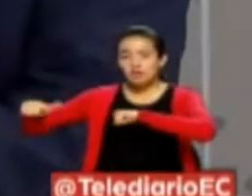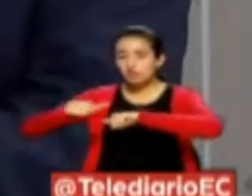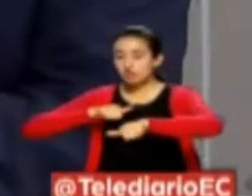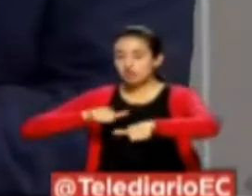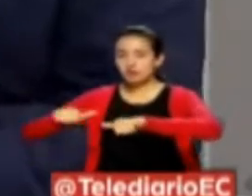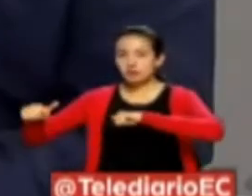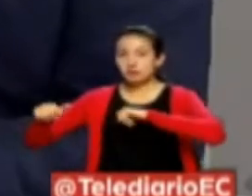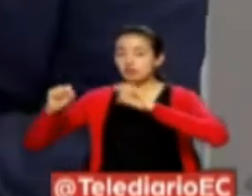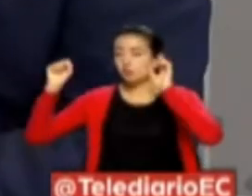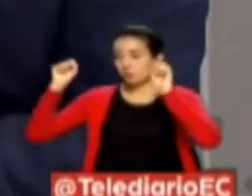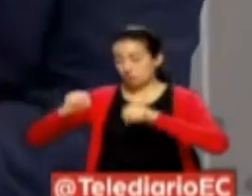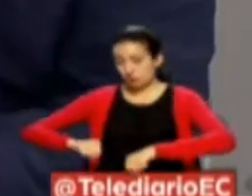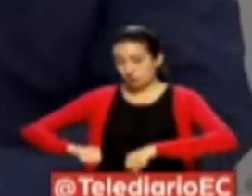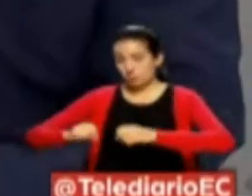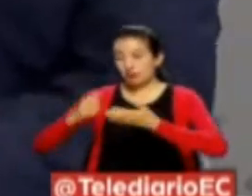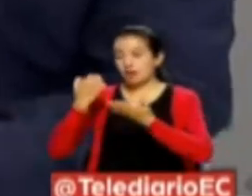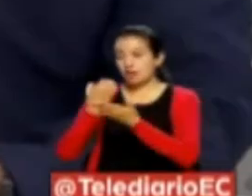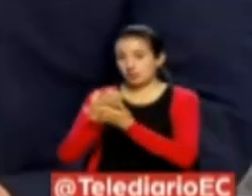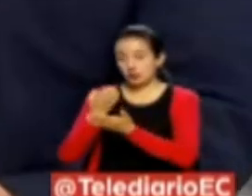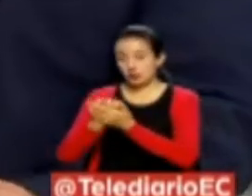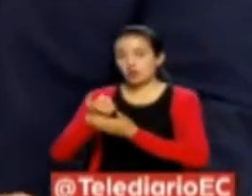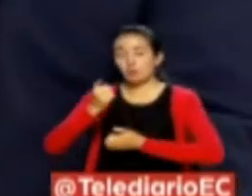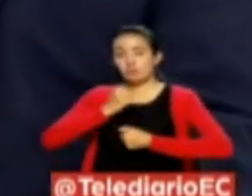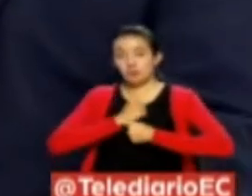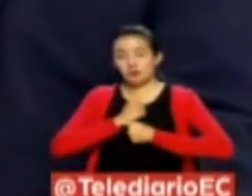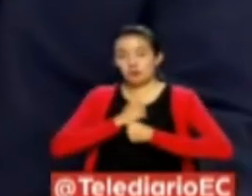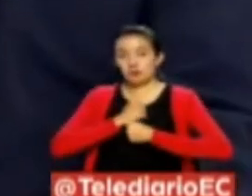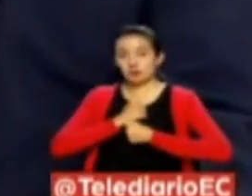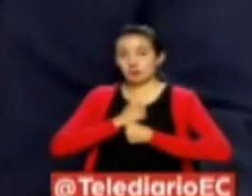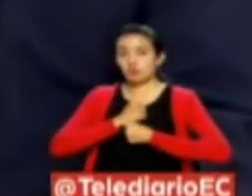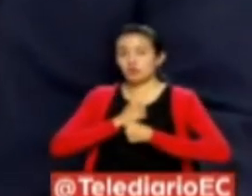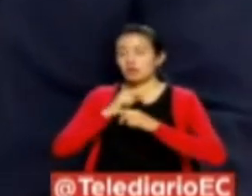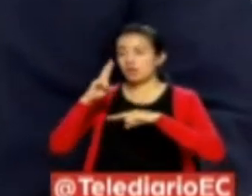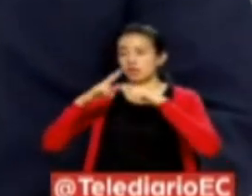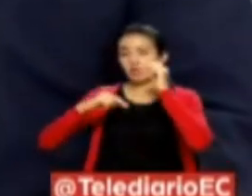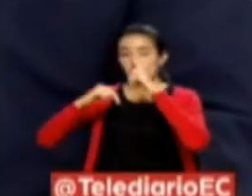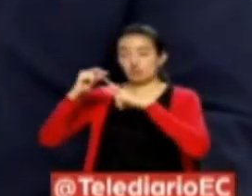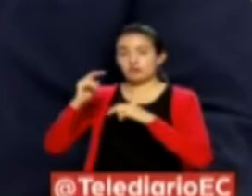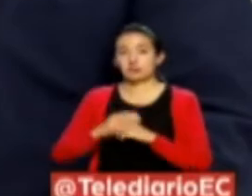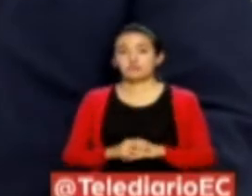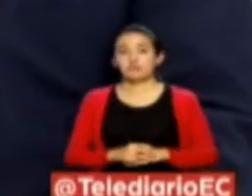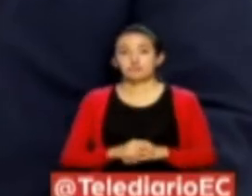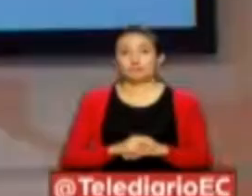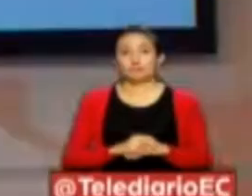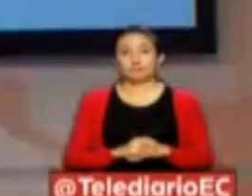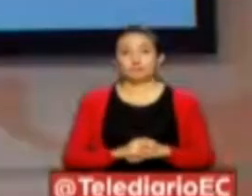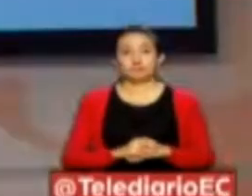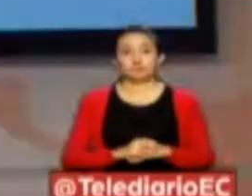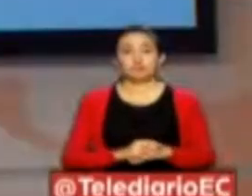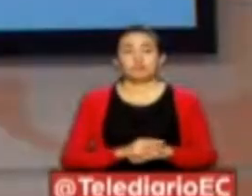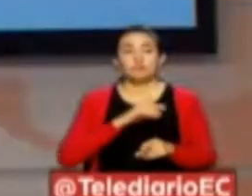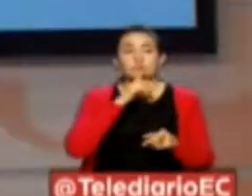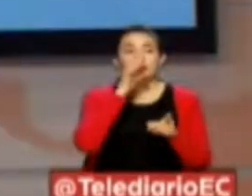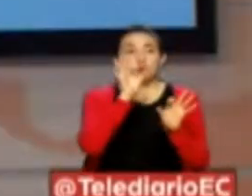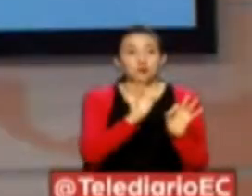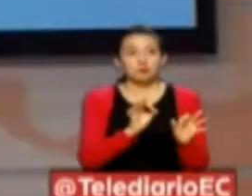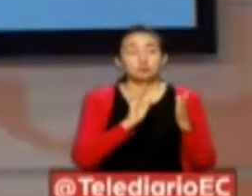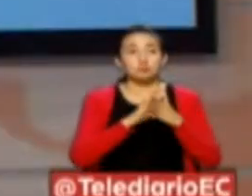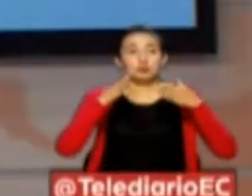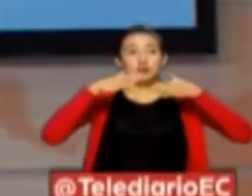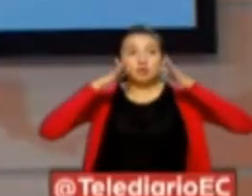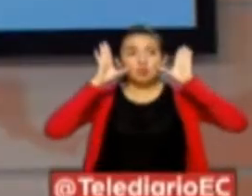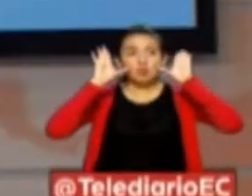autosustentable autofinanciable alrededor de estas infraestructuras correcto correcto justamente en diciembre del año